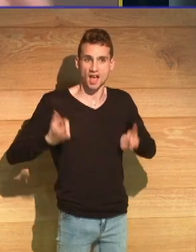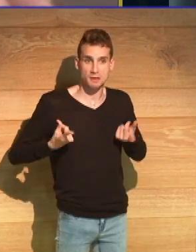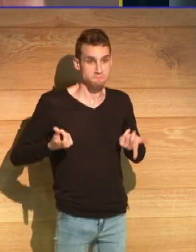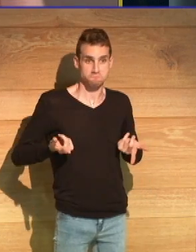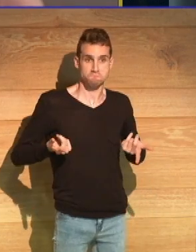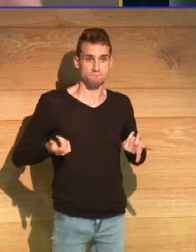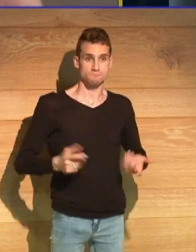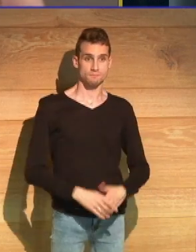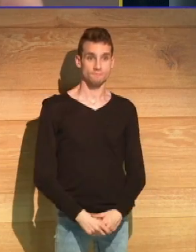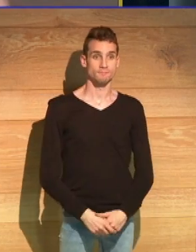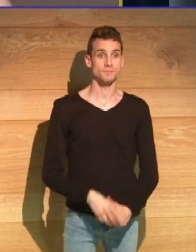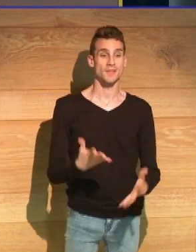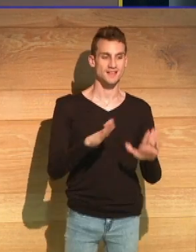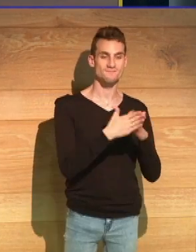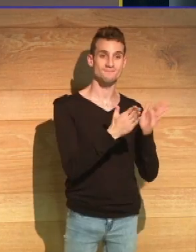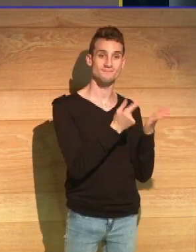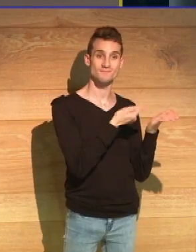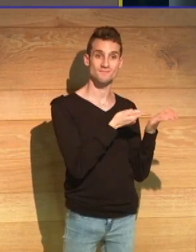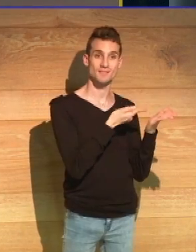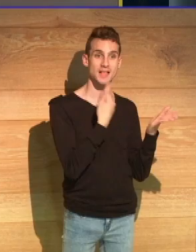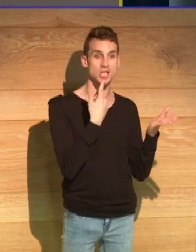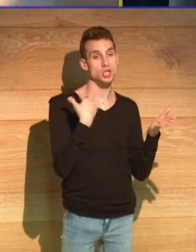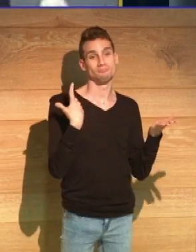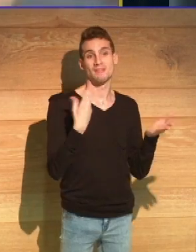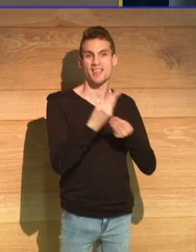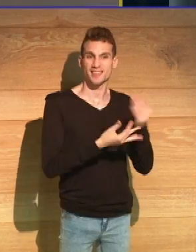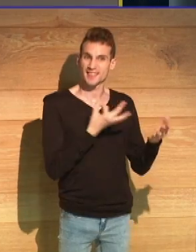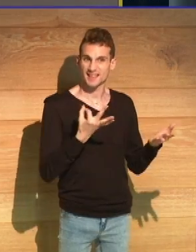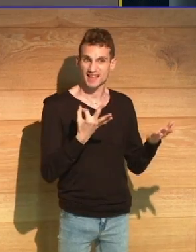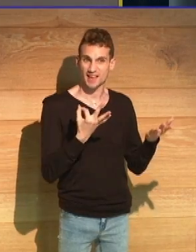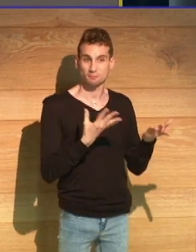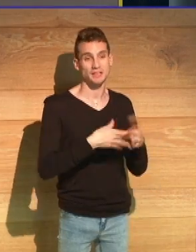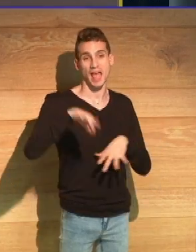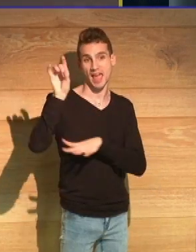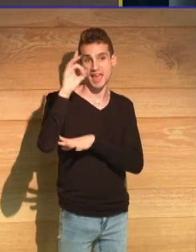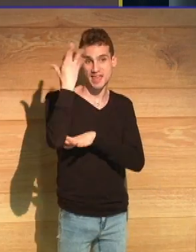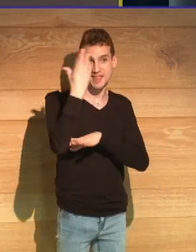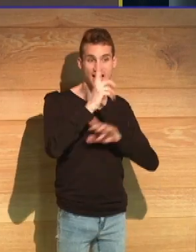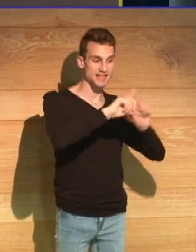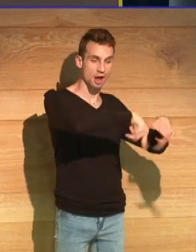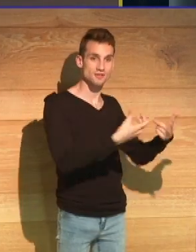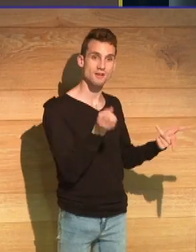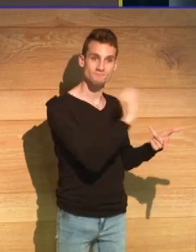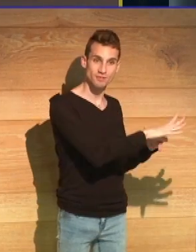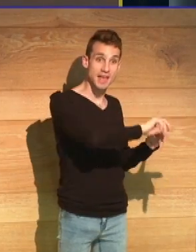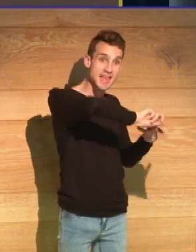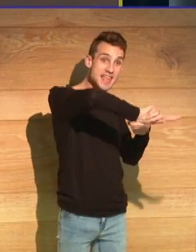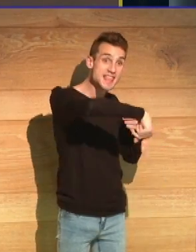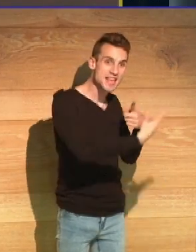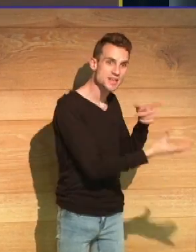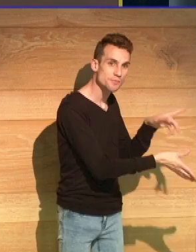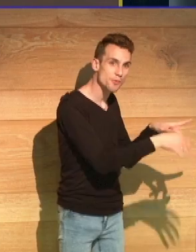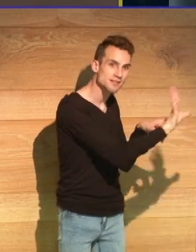Entonces la obra solamente está poniendo esas ideas como en la basura para sacarlas, y también